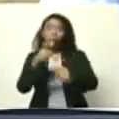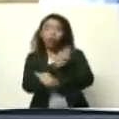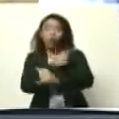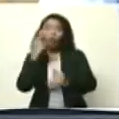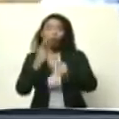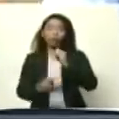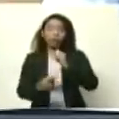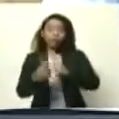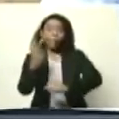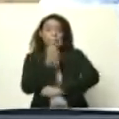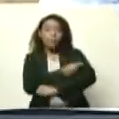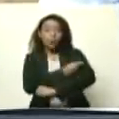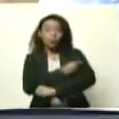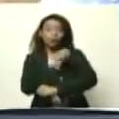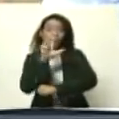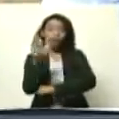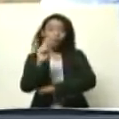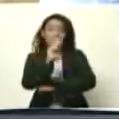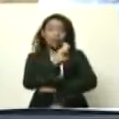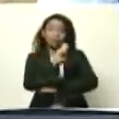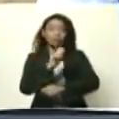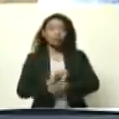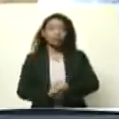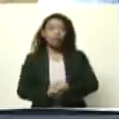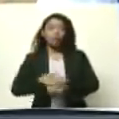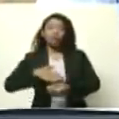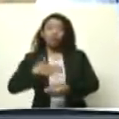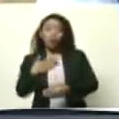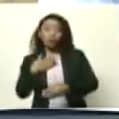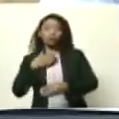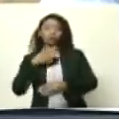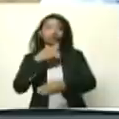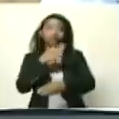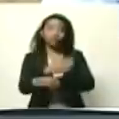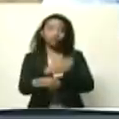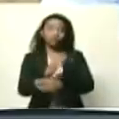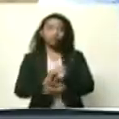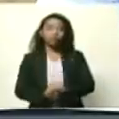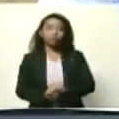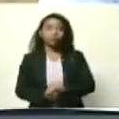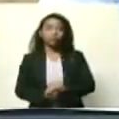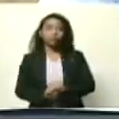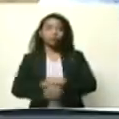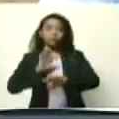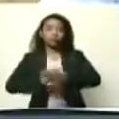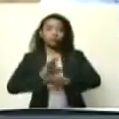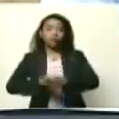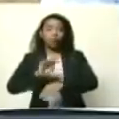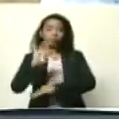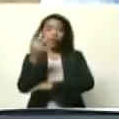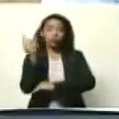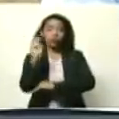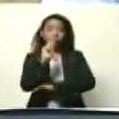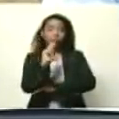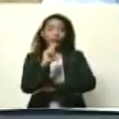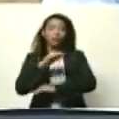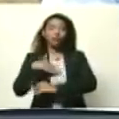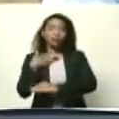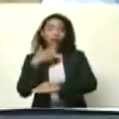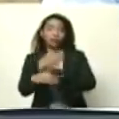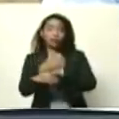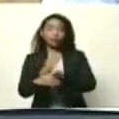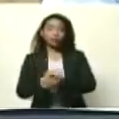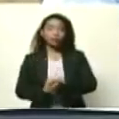última dosis hace 3 meses, puedan reforzarlo a partir del 4º mes, que puedan